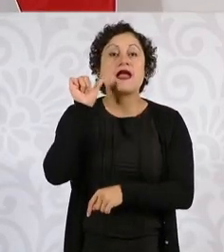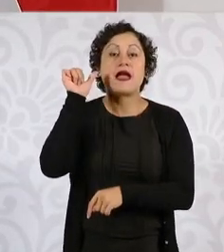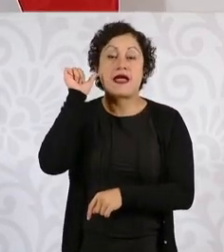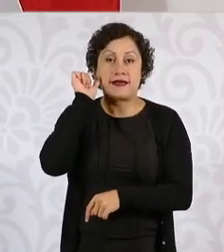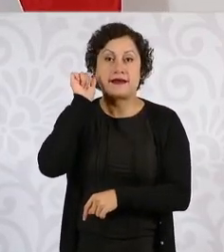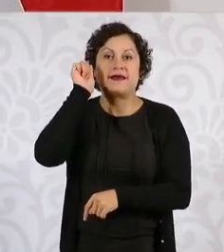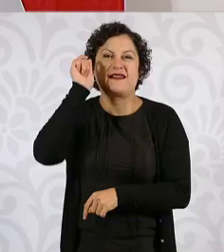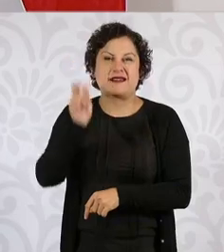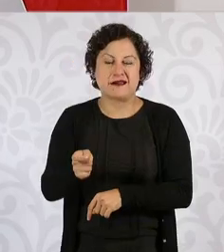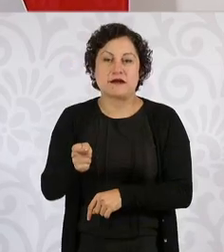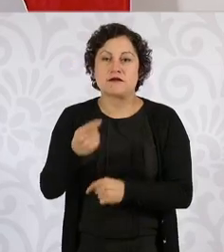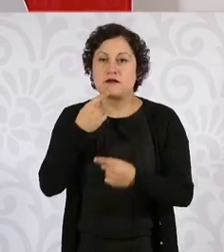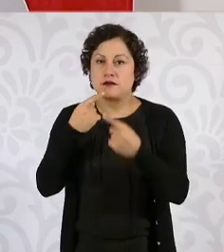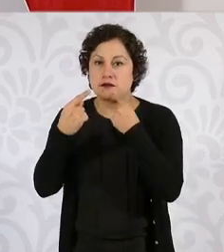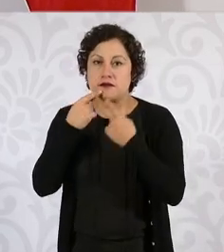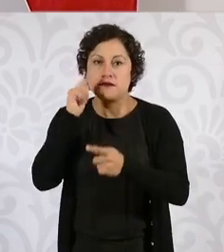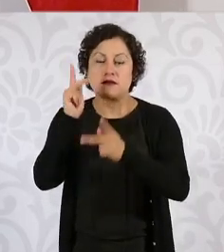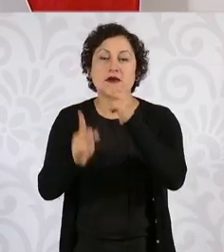Federal,